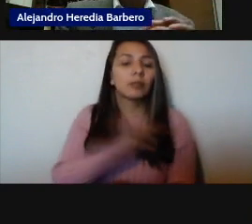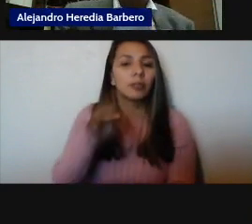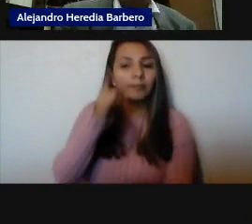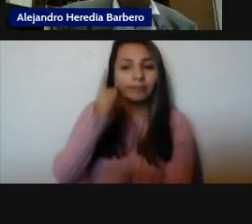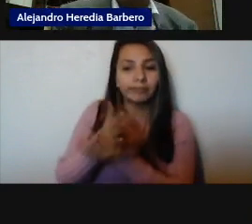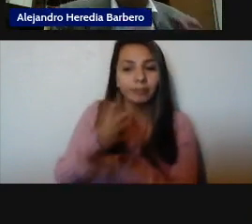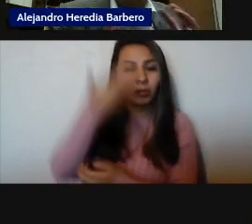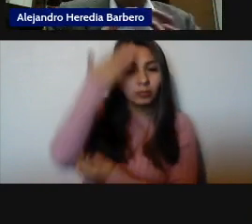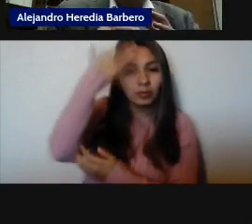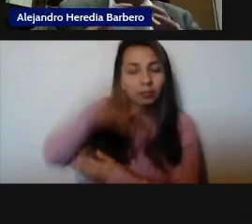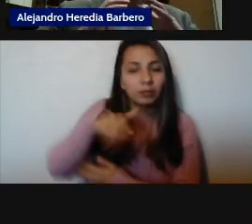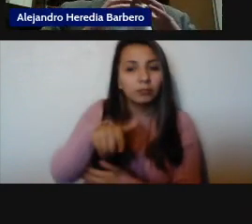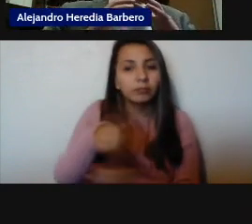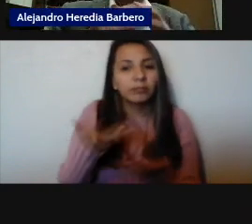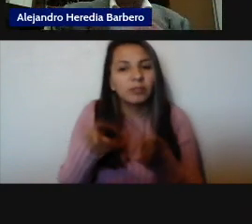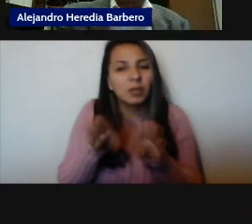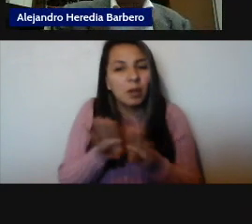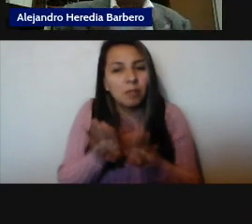para saber